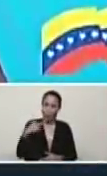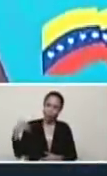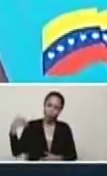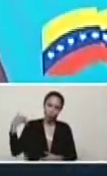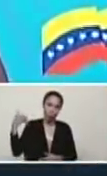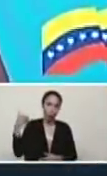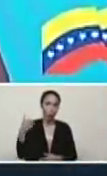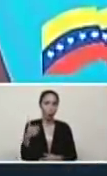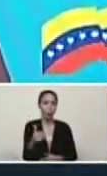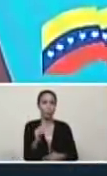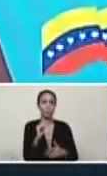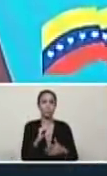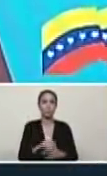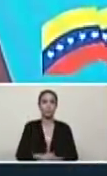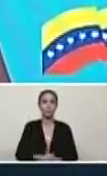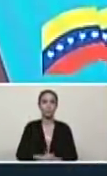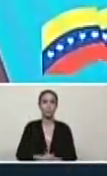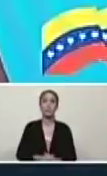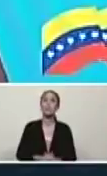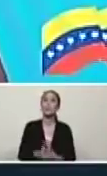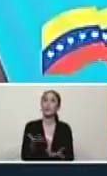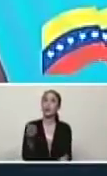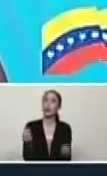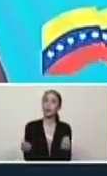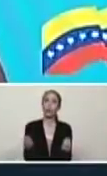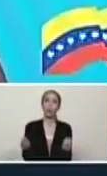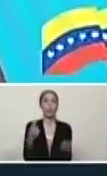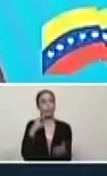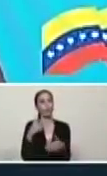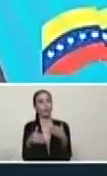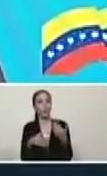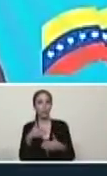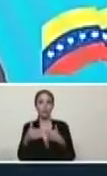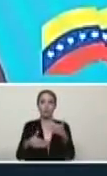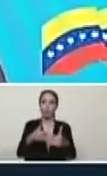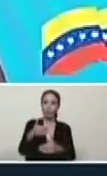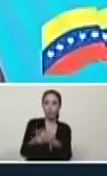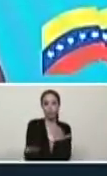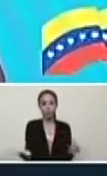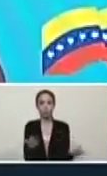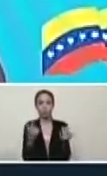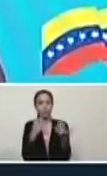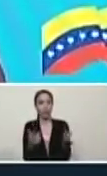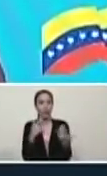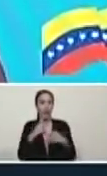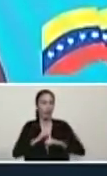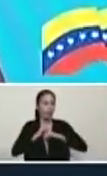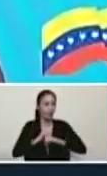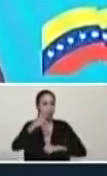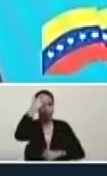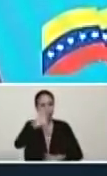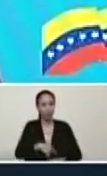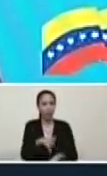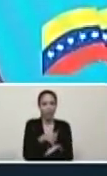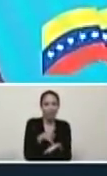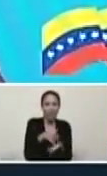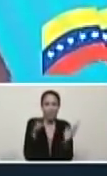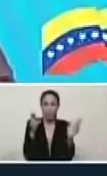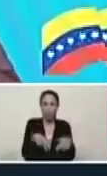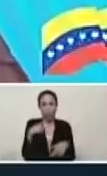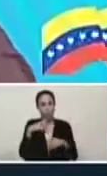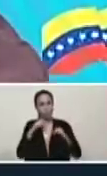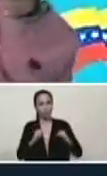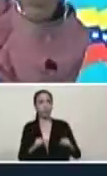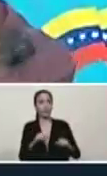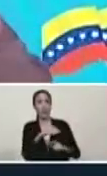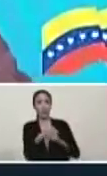viviendo y de cómo el avance de la revolución bolivariana, la resistencia del pueblo venezolano